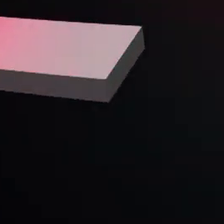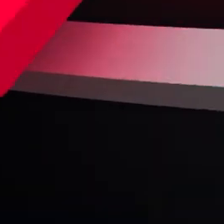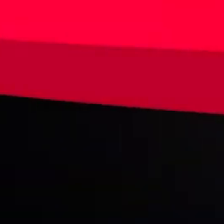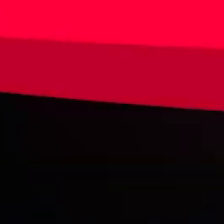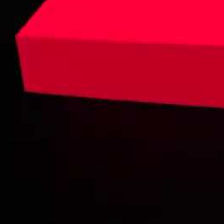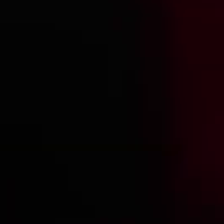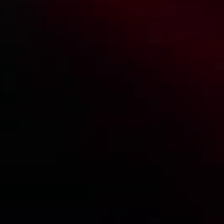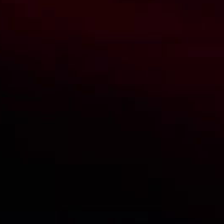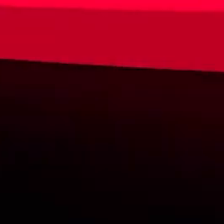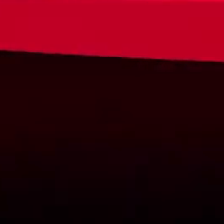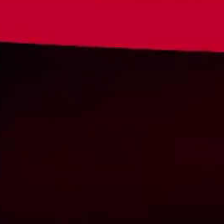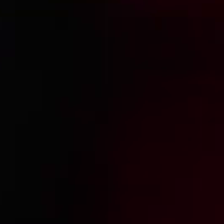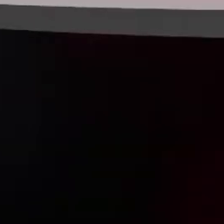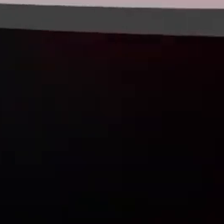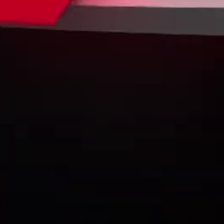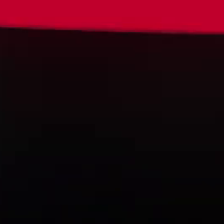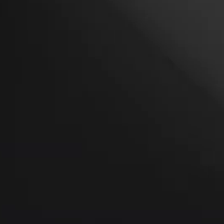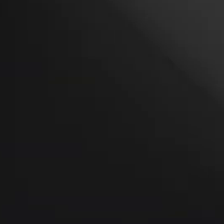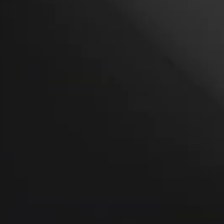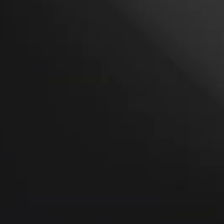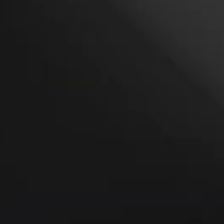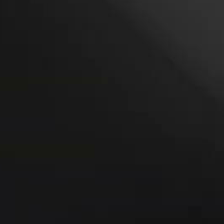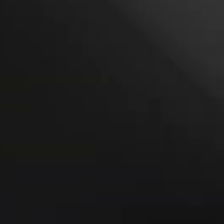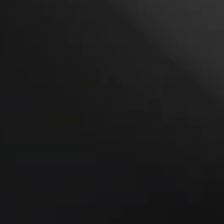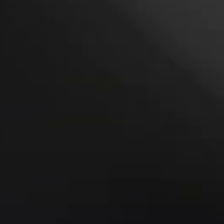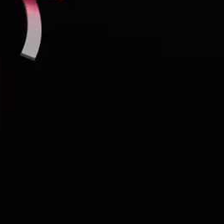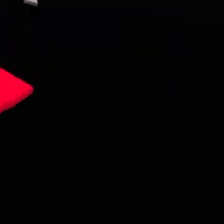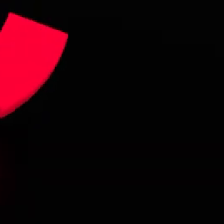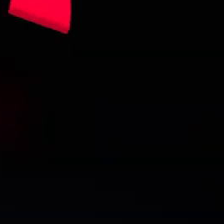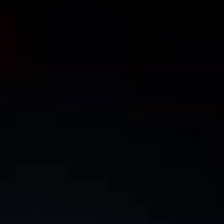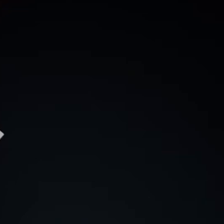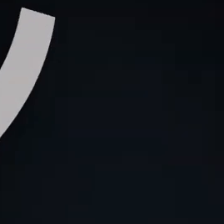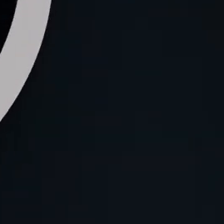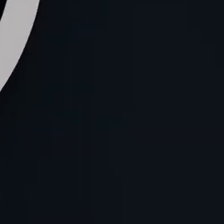o no ah